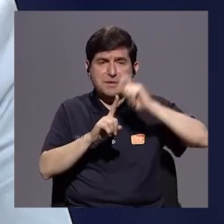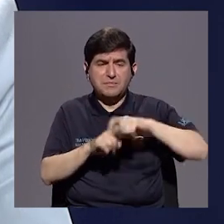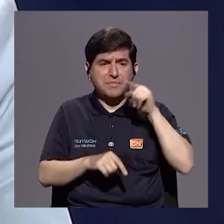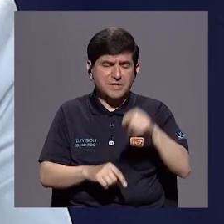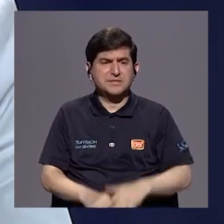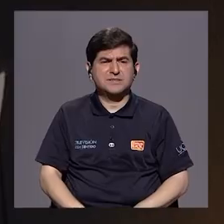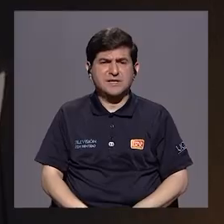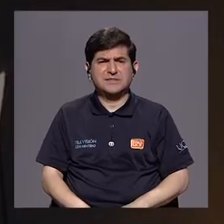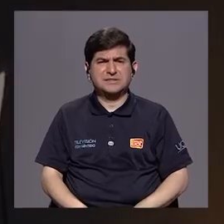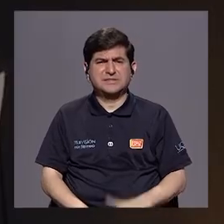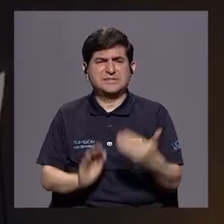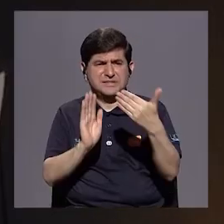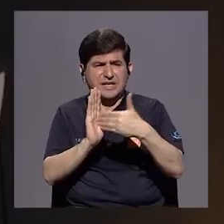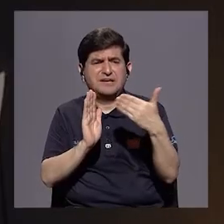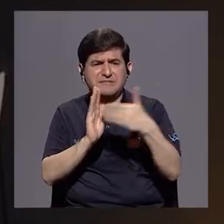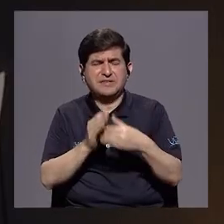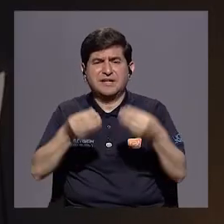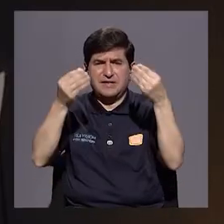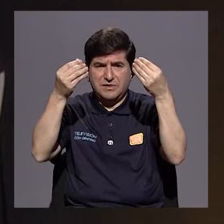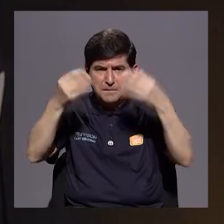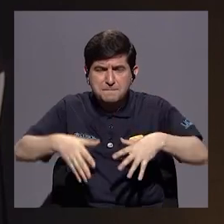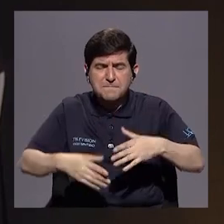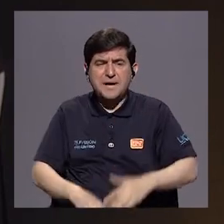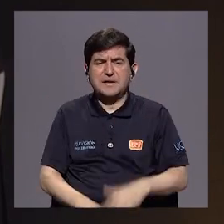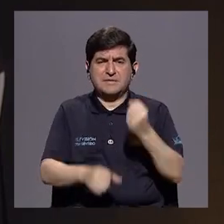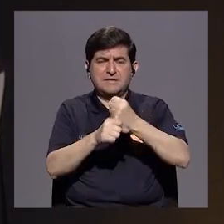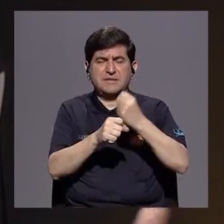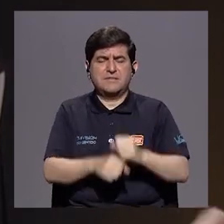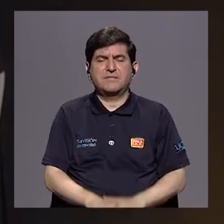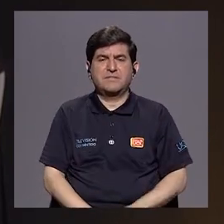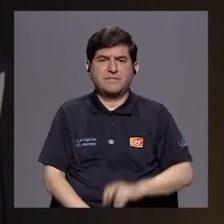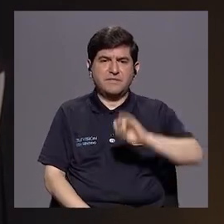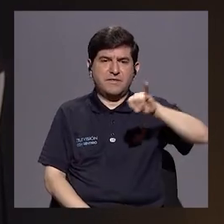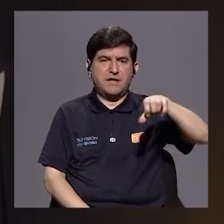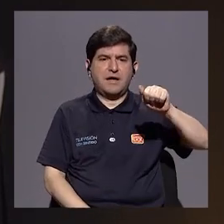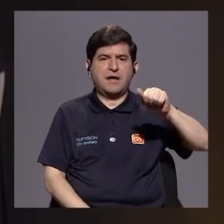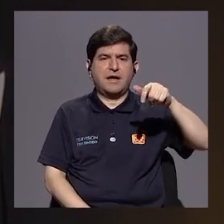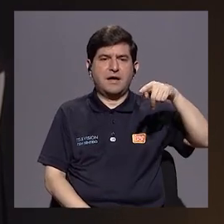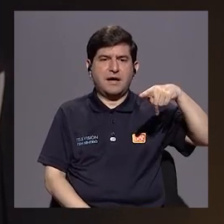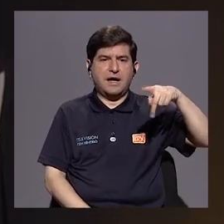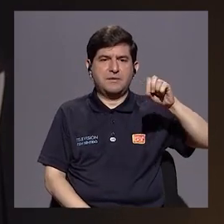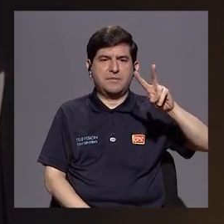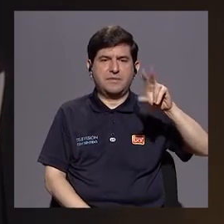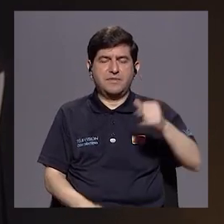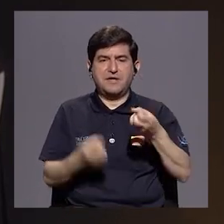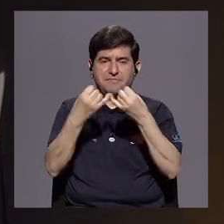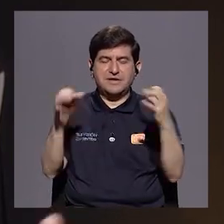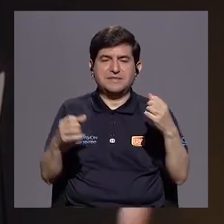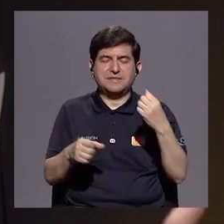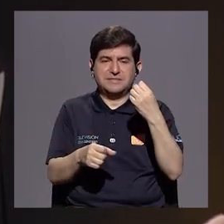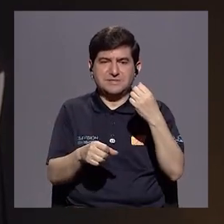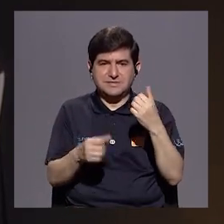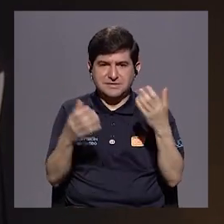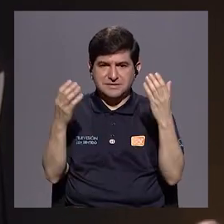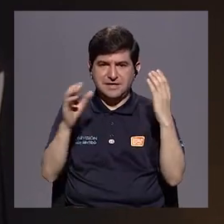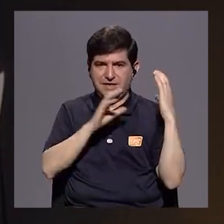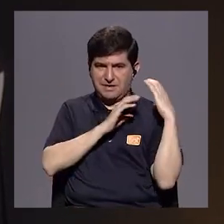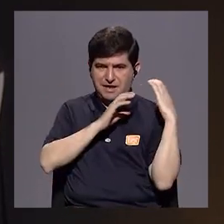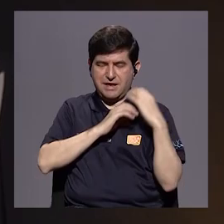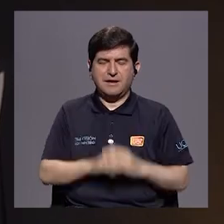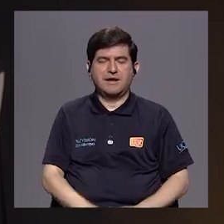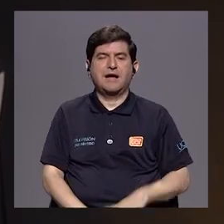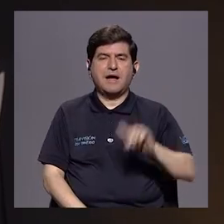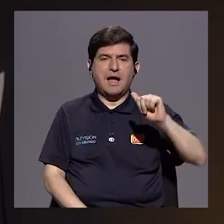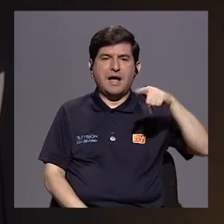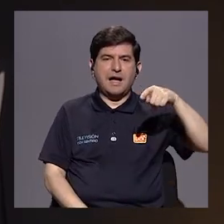una gran cantidad de empleo a prueba está quedando sin carga la permite terminar siendo es una fuente de